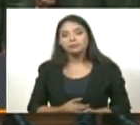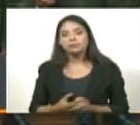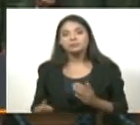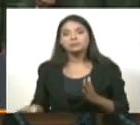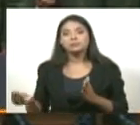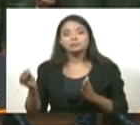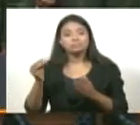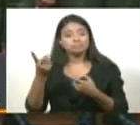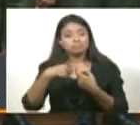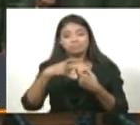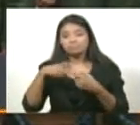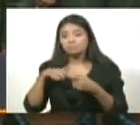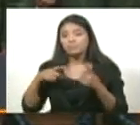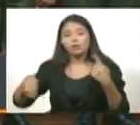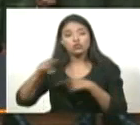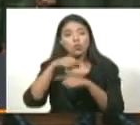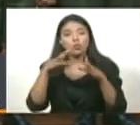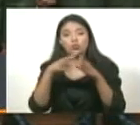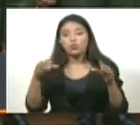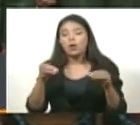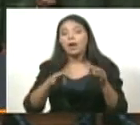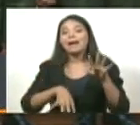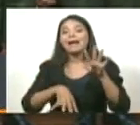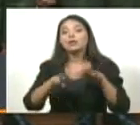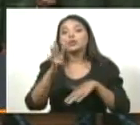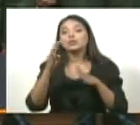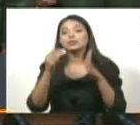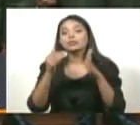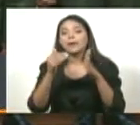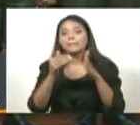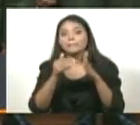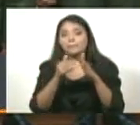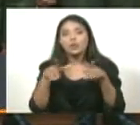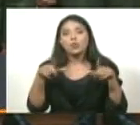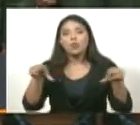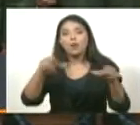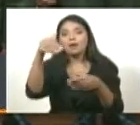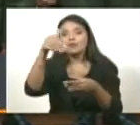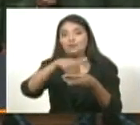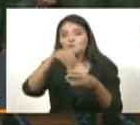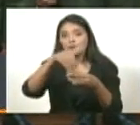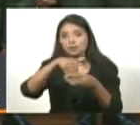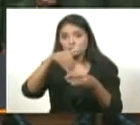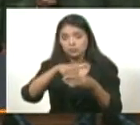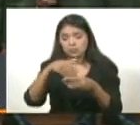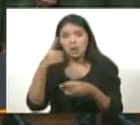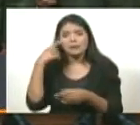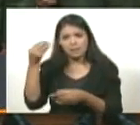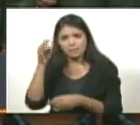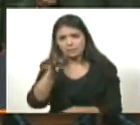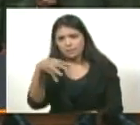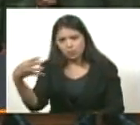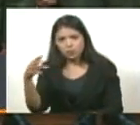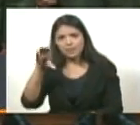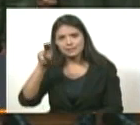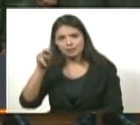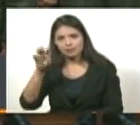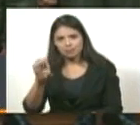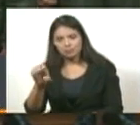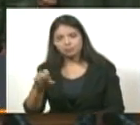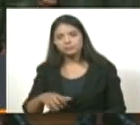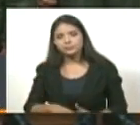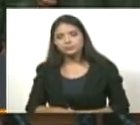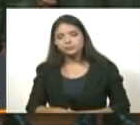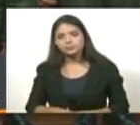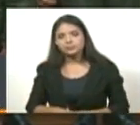incorporarán a todos los centros de votación, 14.515 centros de votación que tiene pautado el Consejo Nacional Electoral